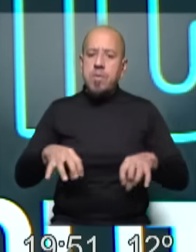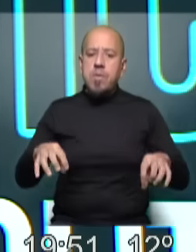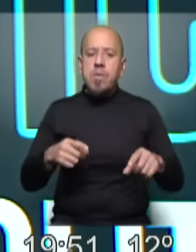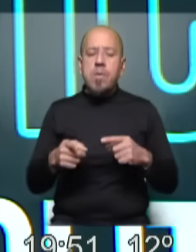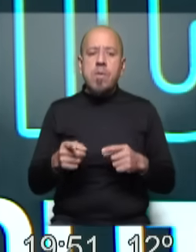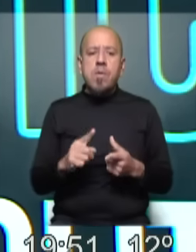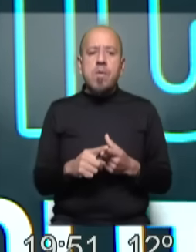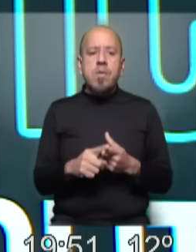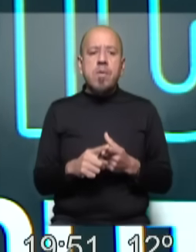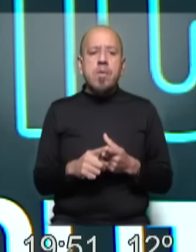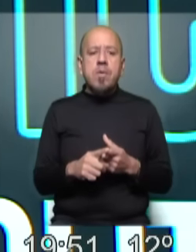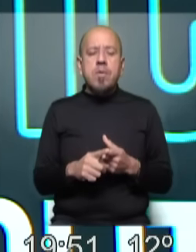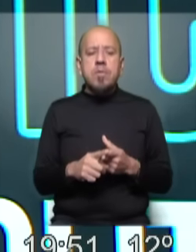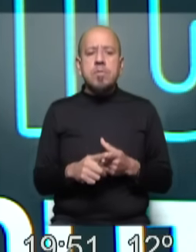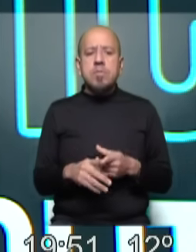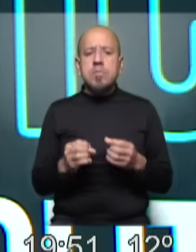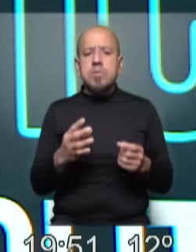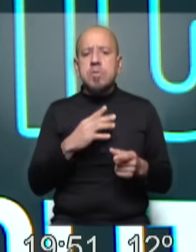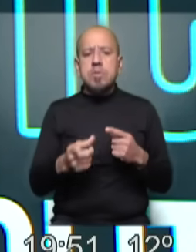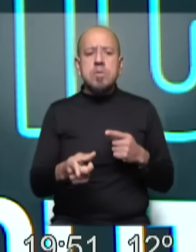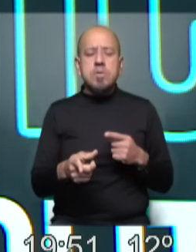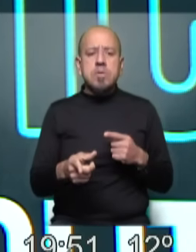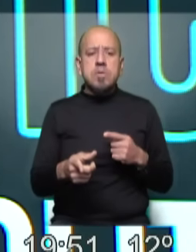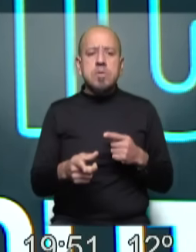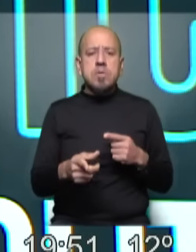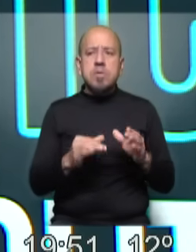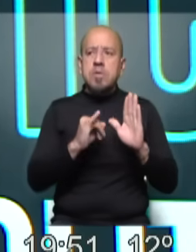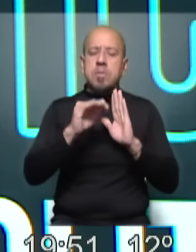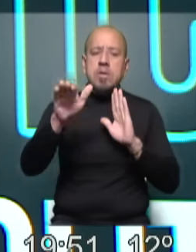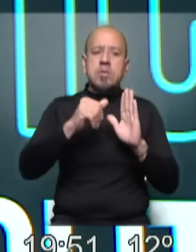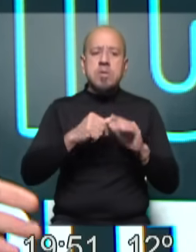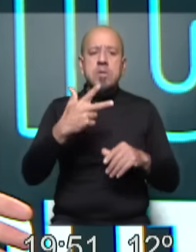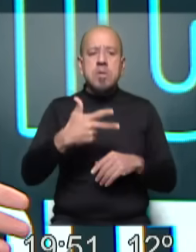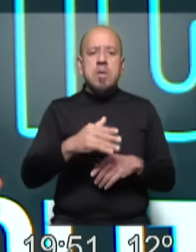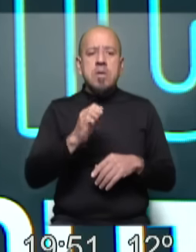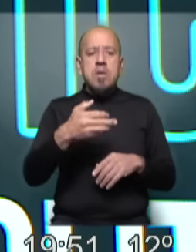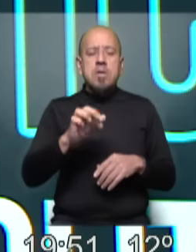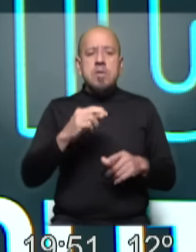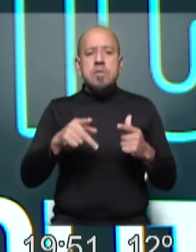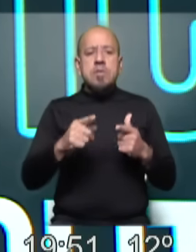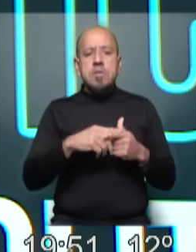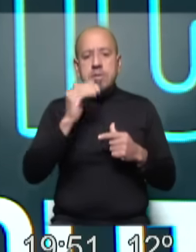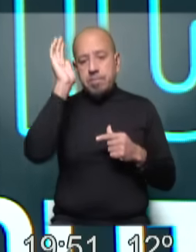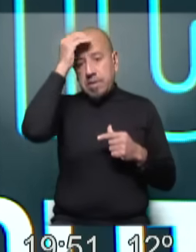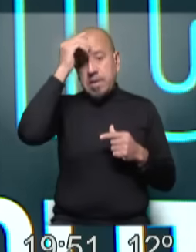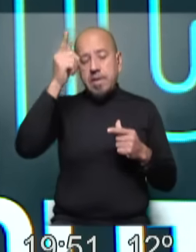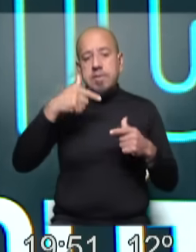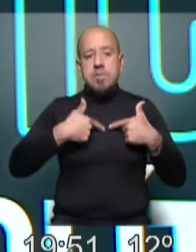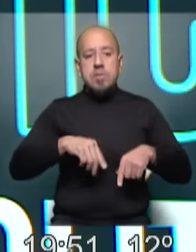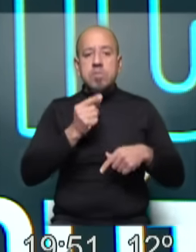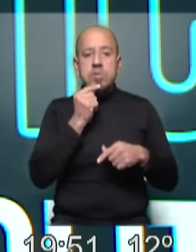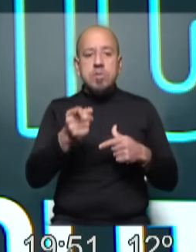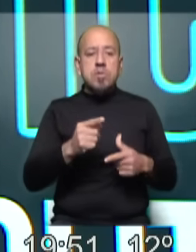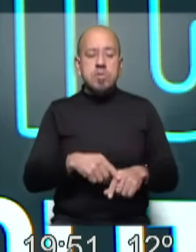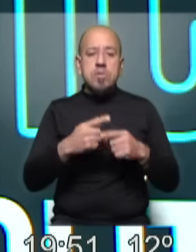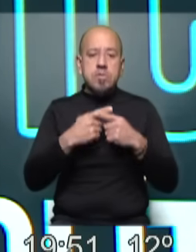casos bueno porque en el medio está la la interpelación al ministro Heber que tiene que ver con el caso penadés y Ministerio del interior que es otra